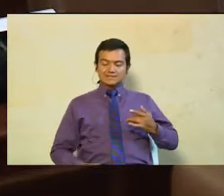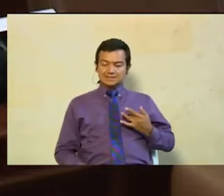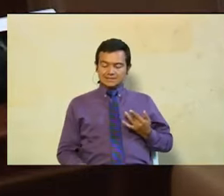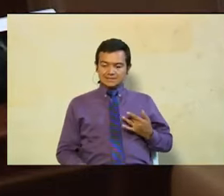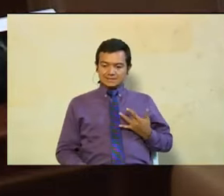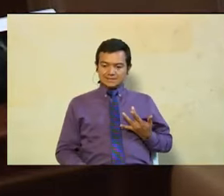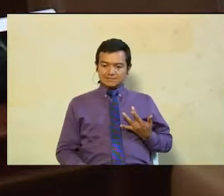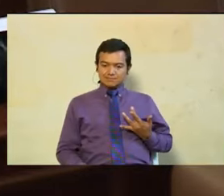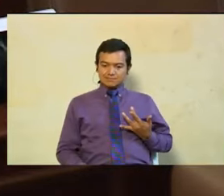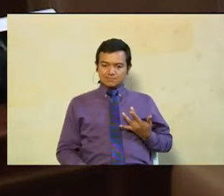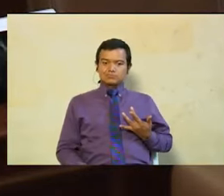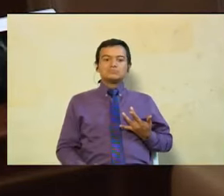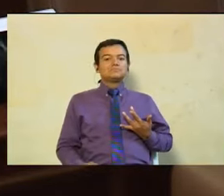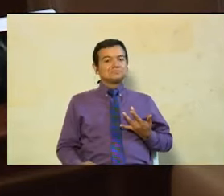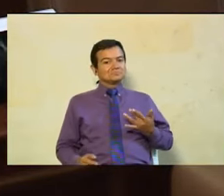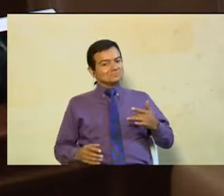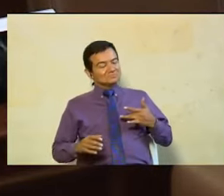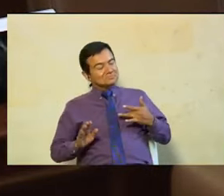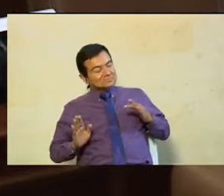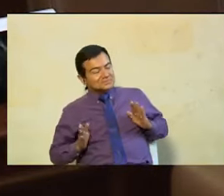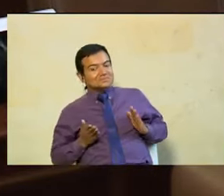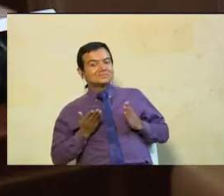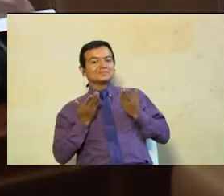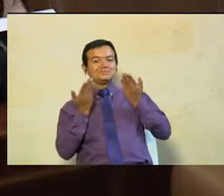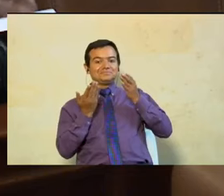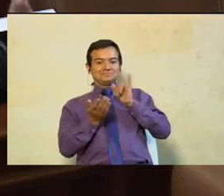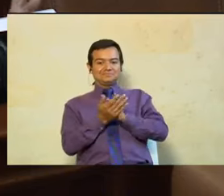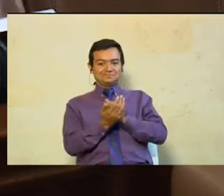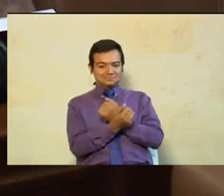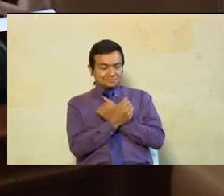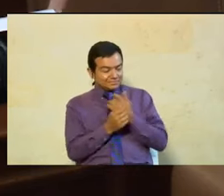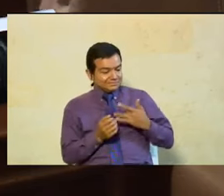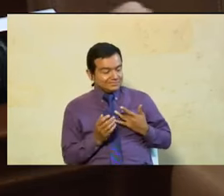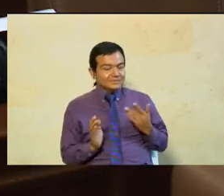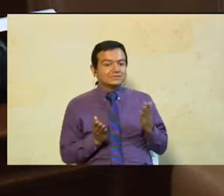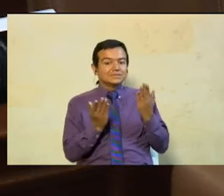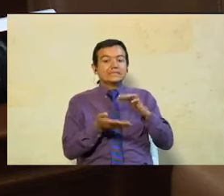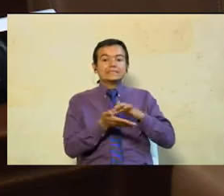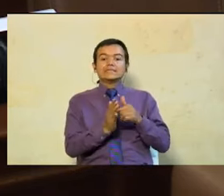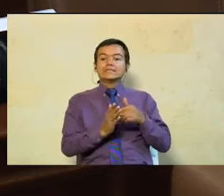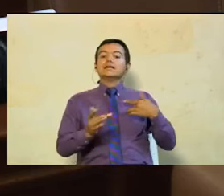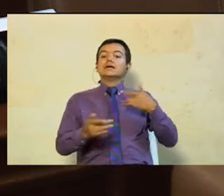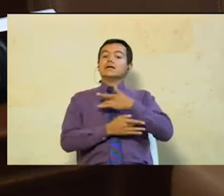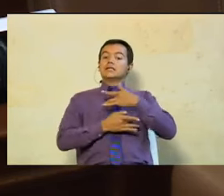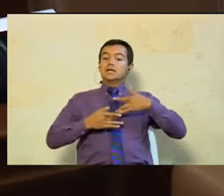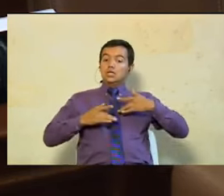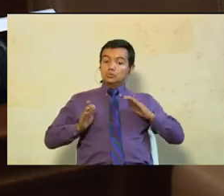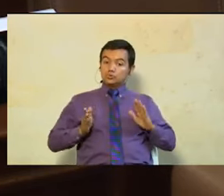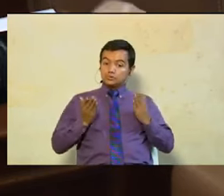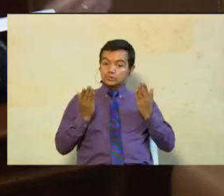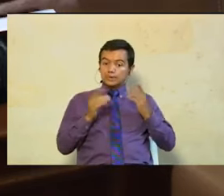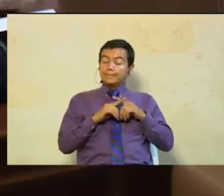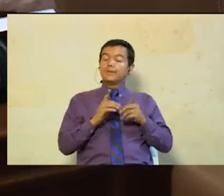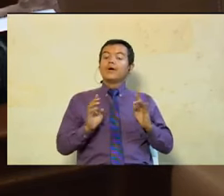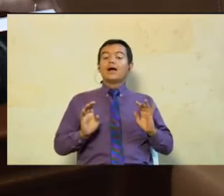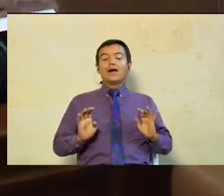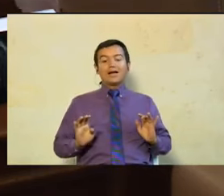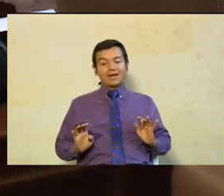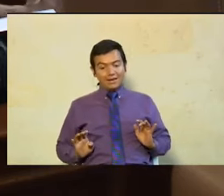genera que esa autoestima Mejora y eso es saludable pero claro